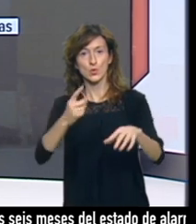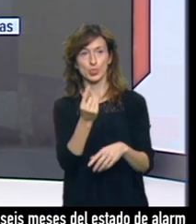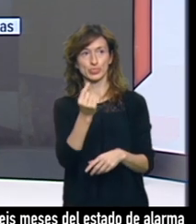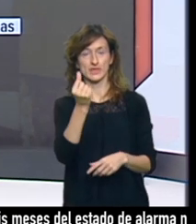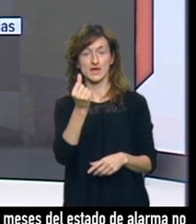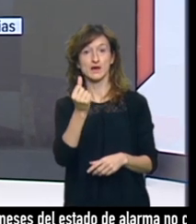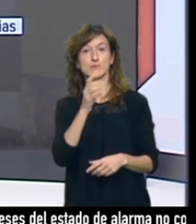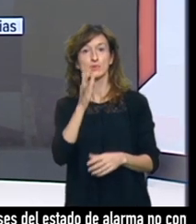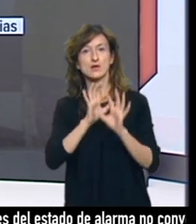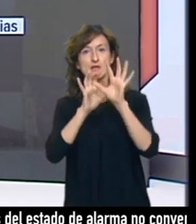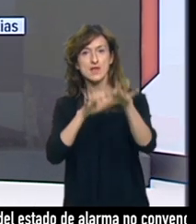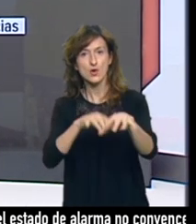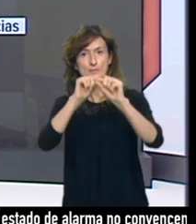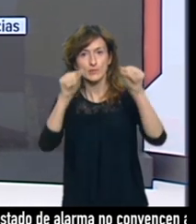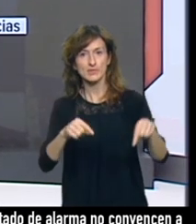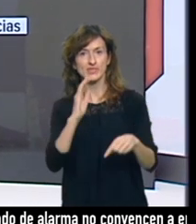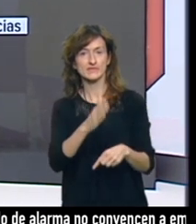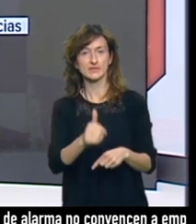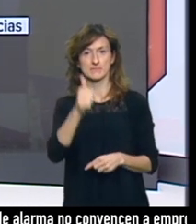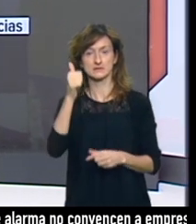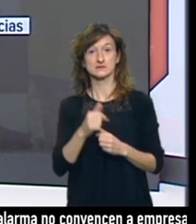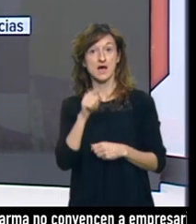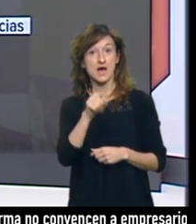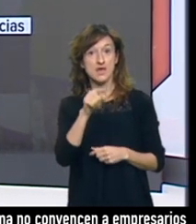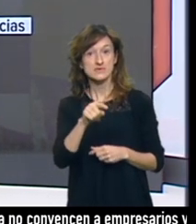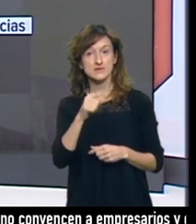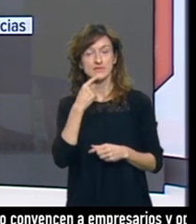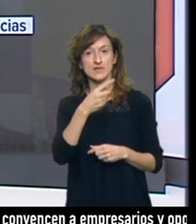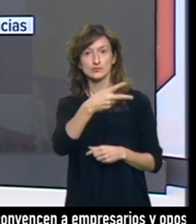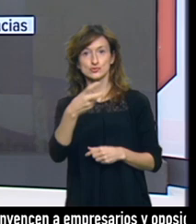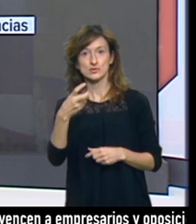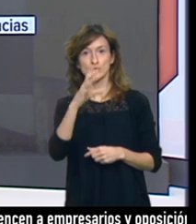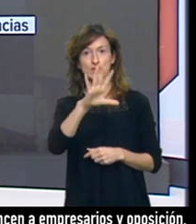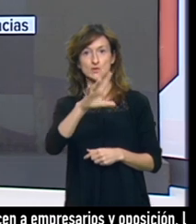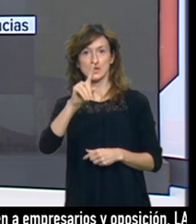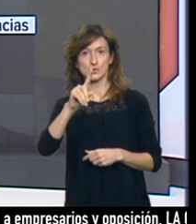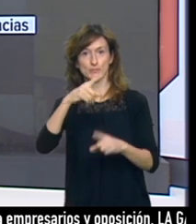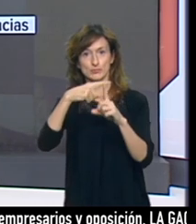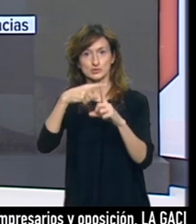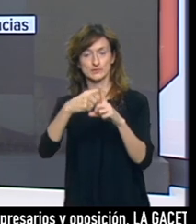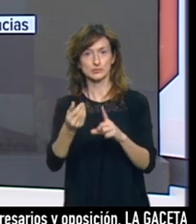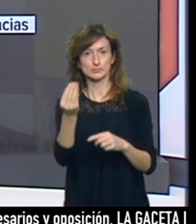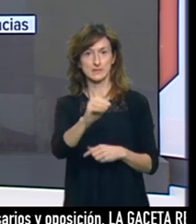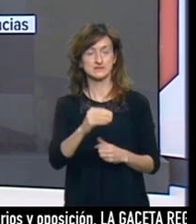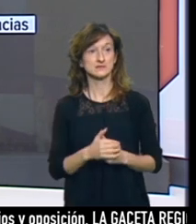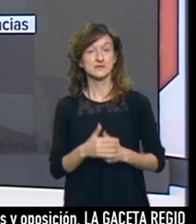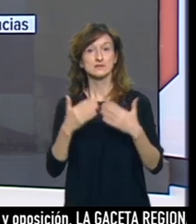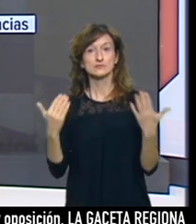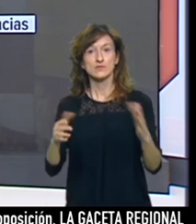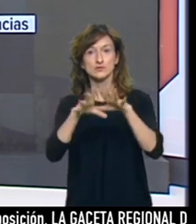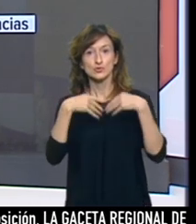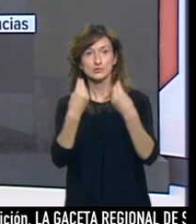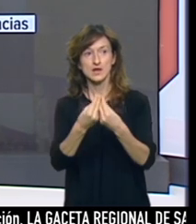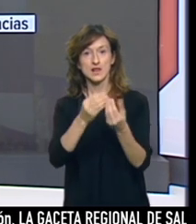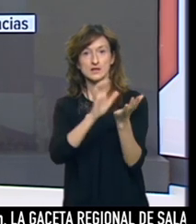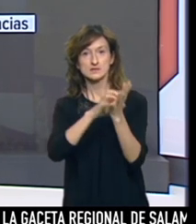y esta vez es León la provincia más afectada. Allí se han registrado 251 positivos más. Por tanto, el total